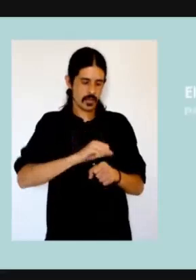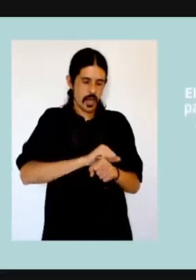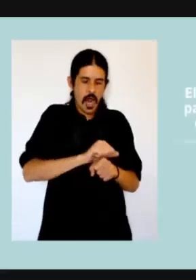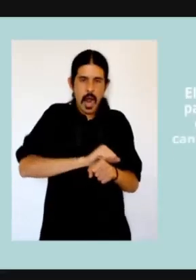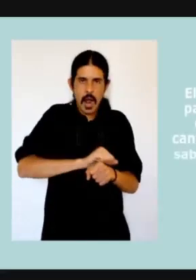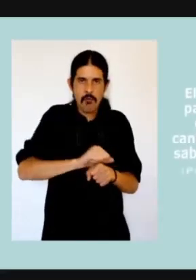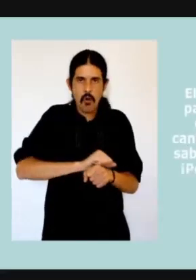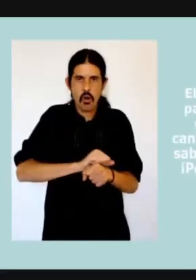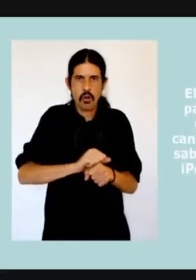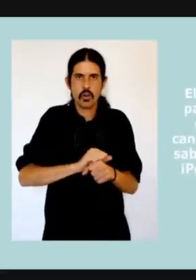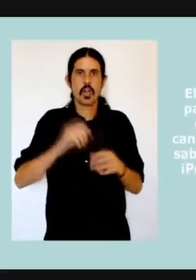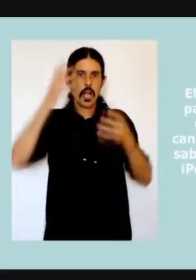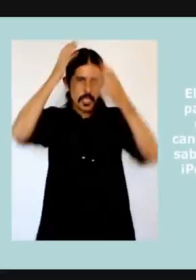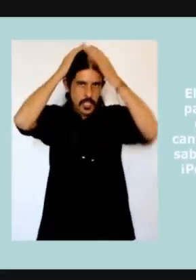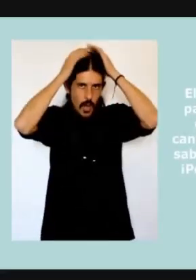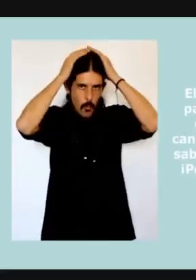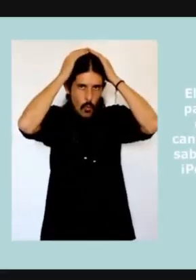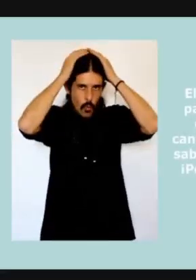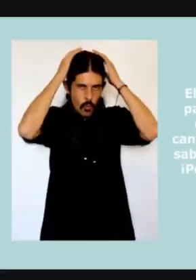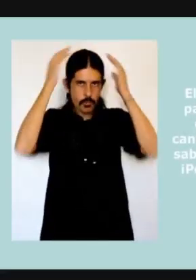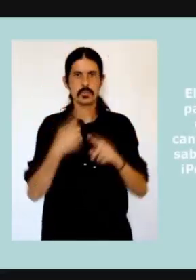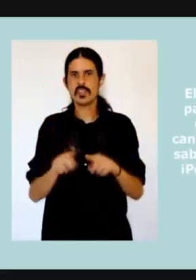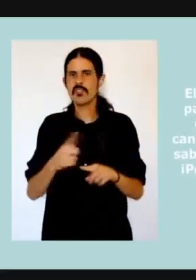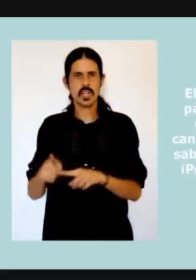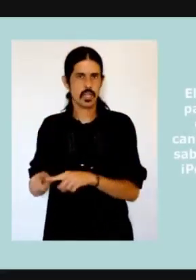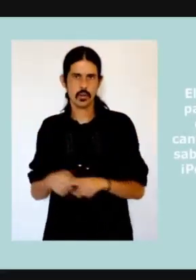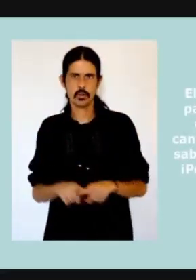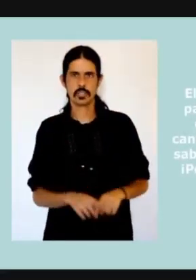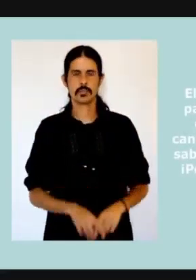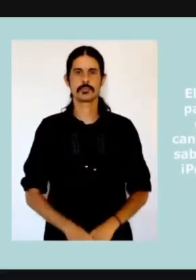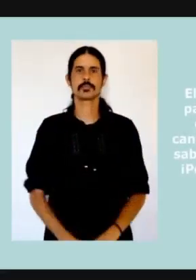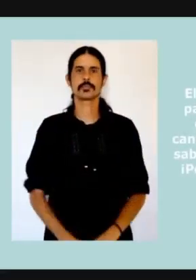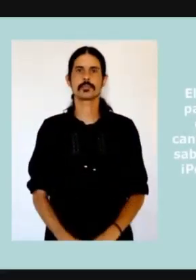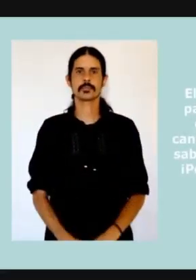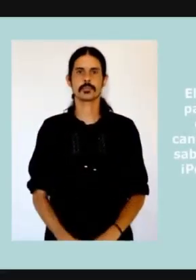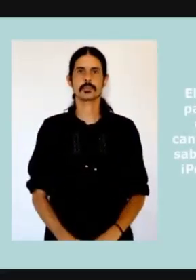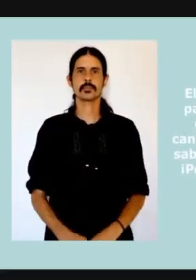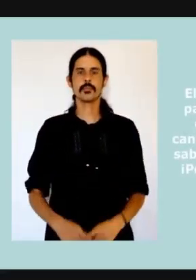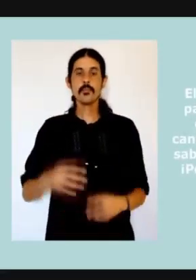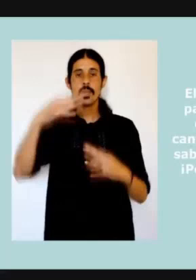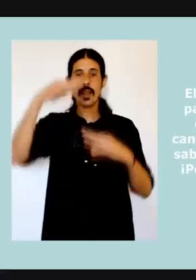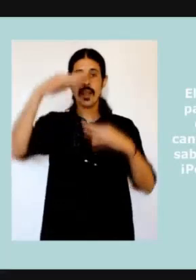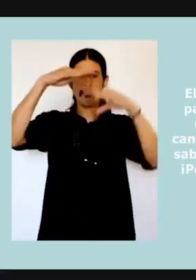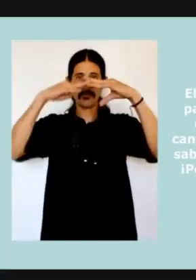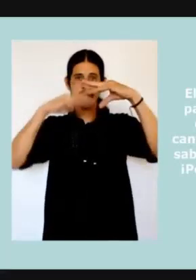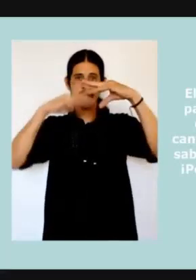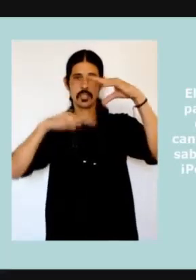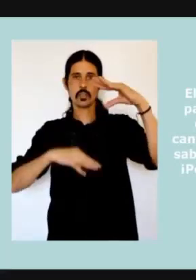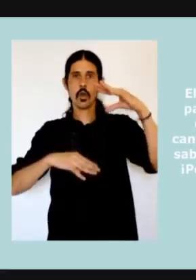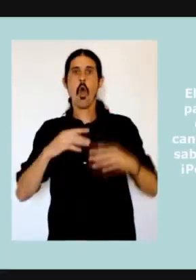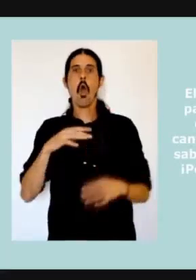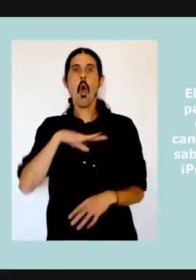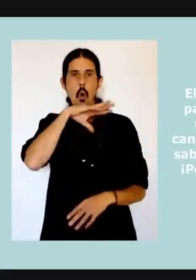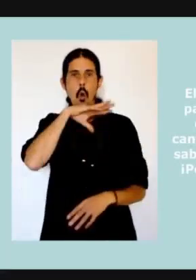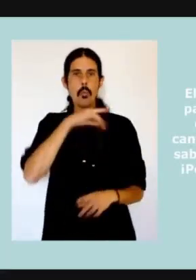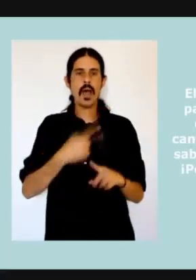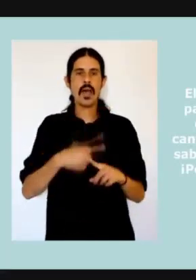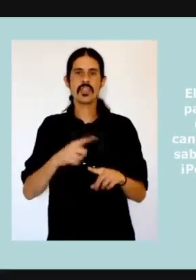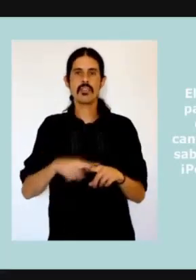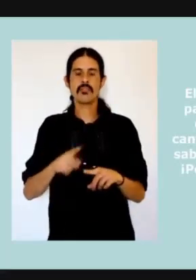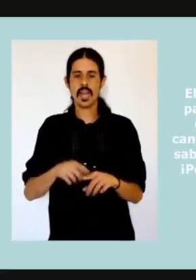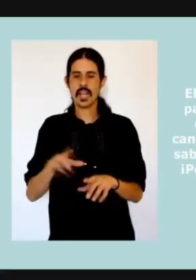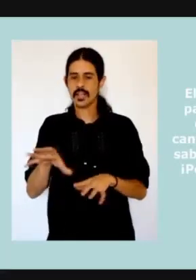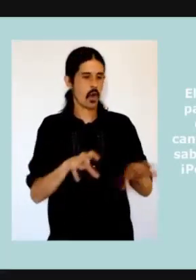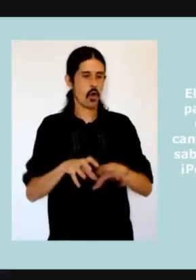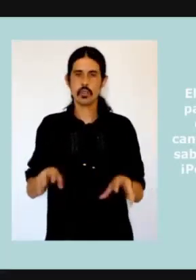etc. El filtro usa diversos materiales para poder limpiar el agua y, de esta forma, retener la mayor cantidad de